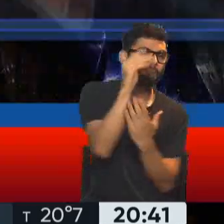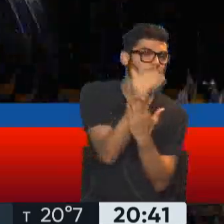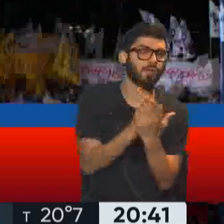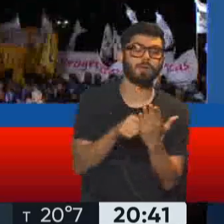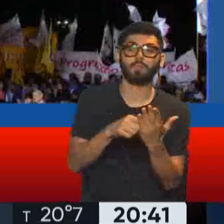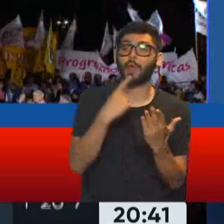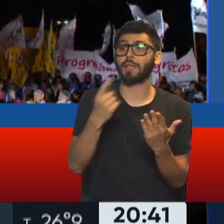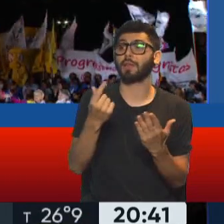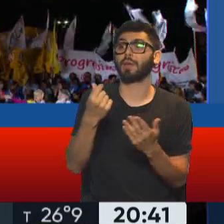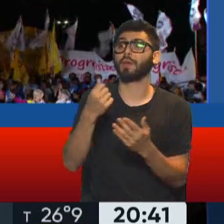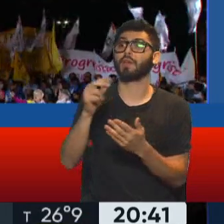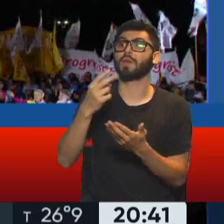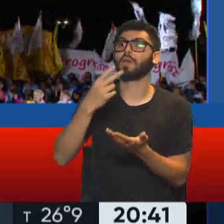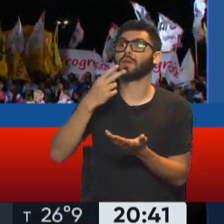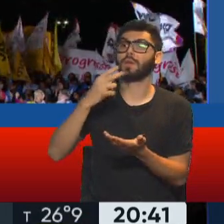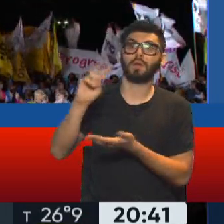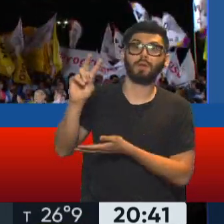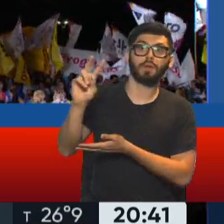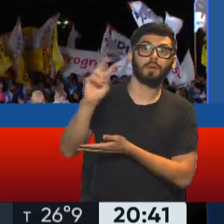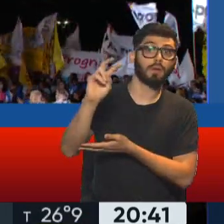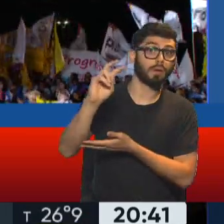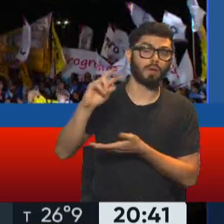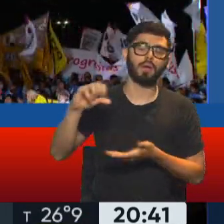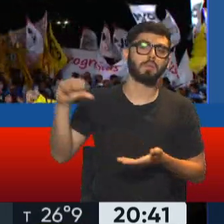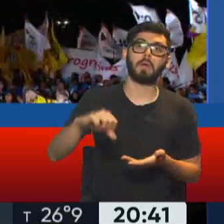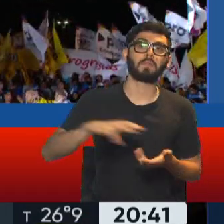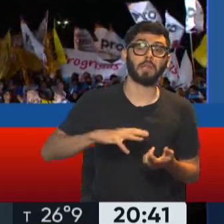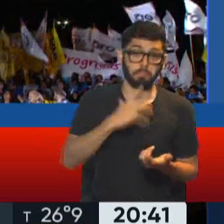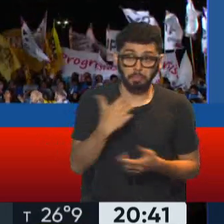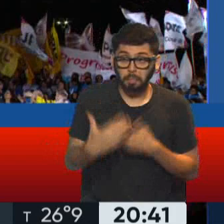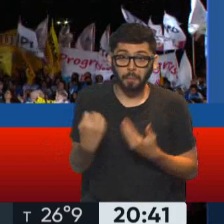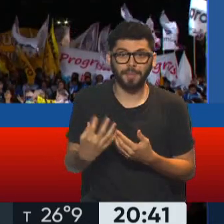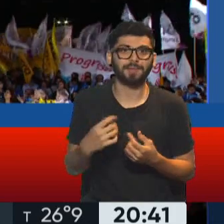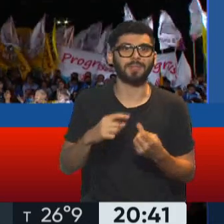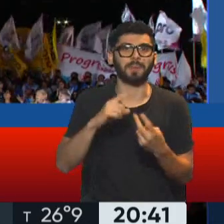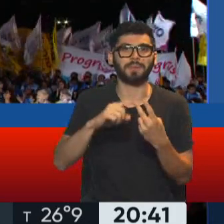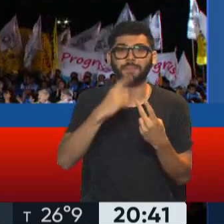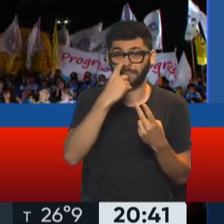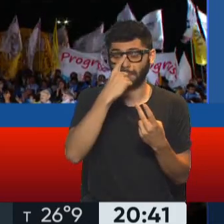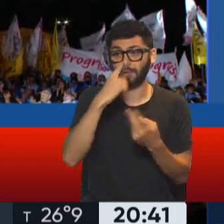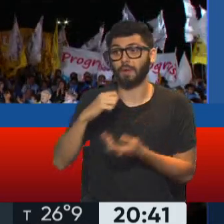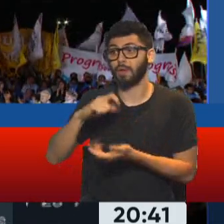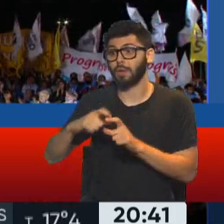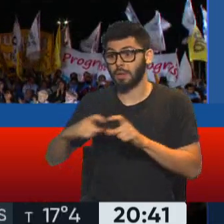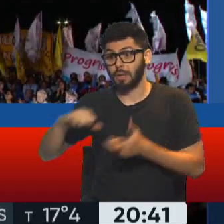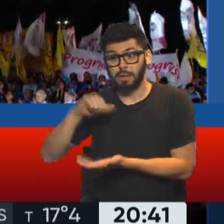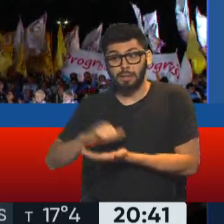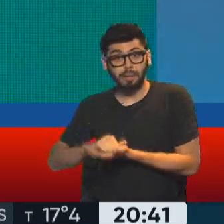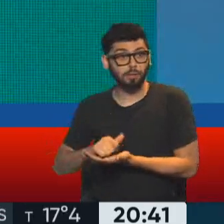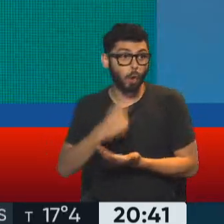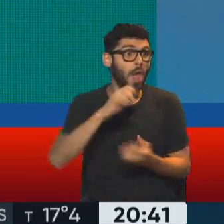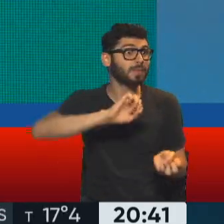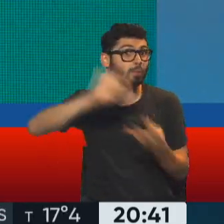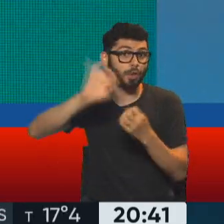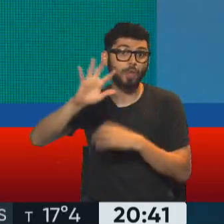el déficit fiscal. La verdad es que la Argentina está muy bien en ese rubro. La emisión no es cierto que sea significativa. Exportación,